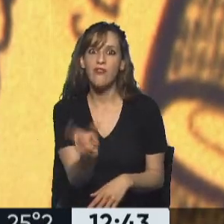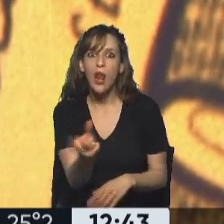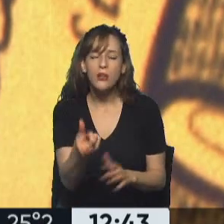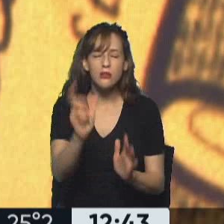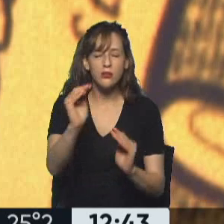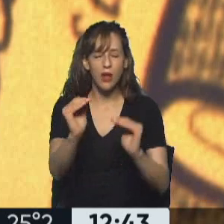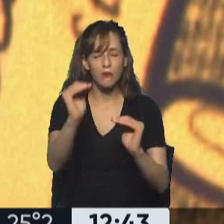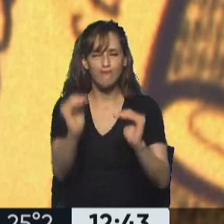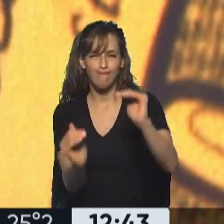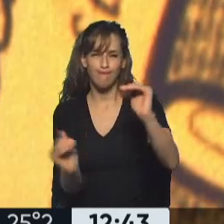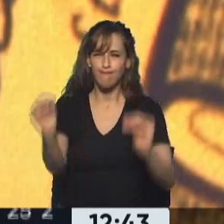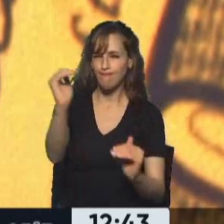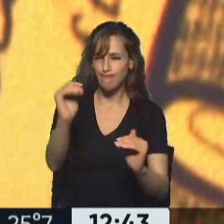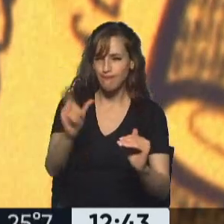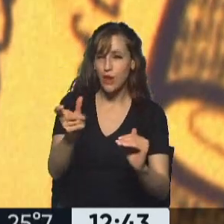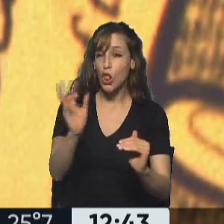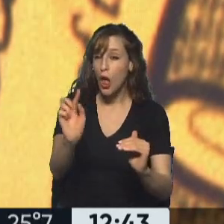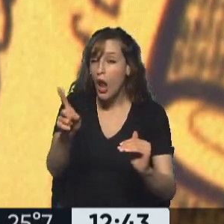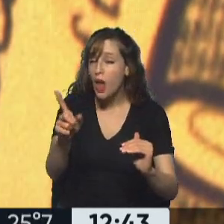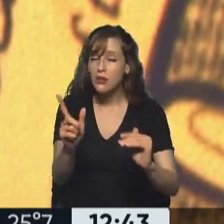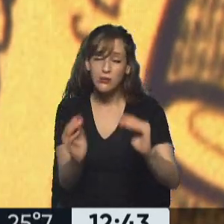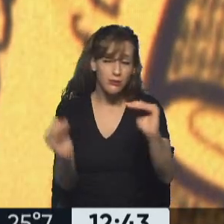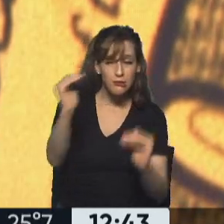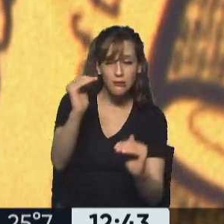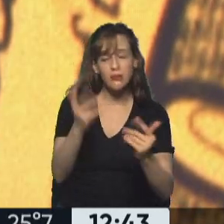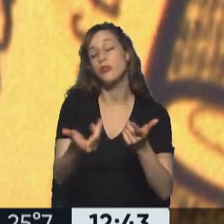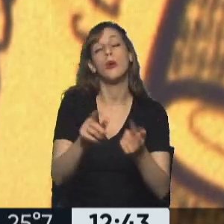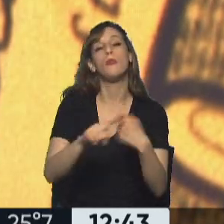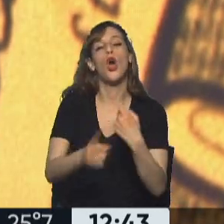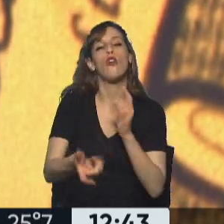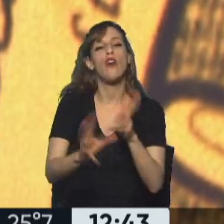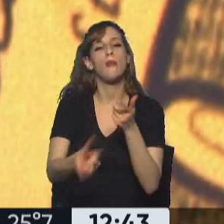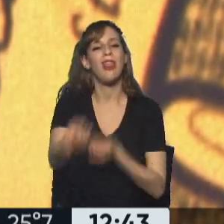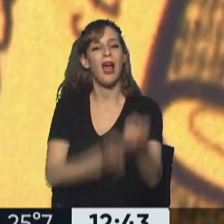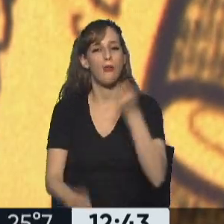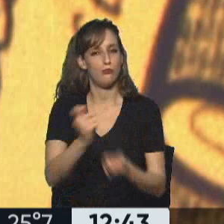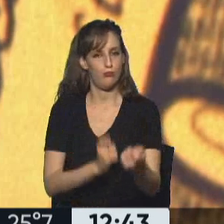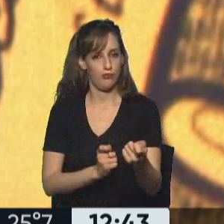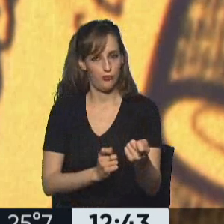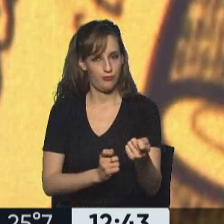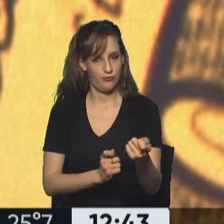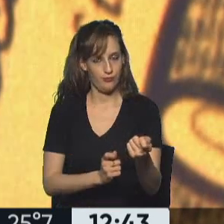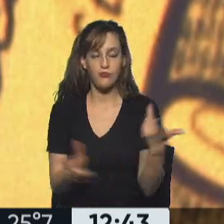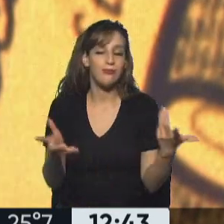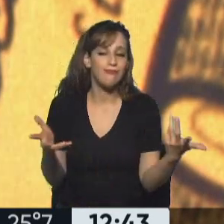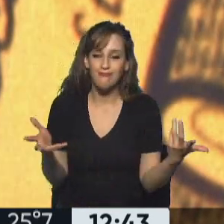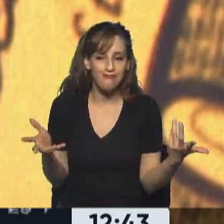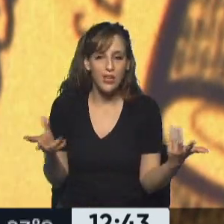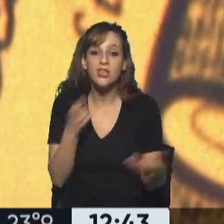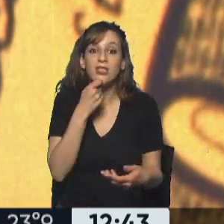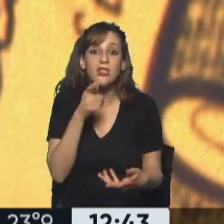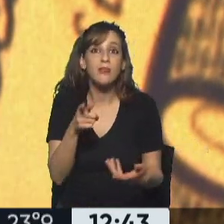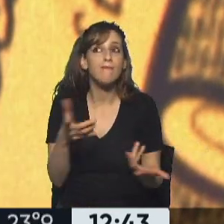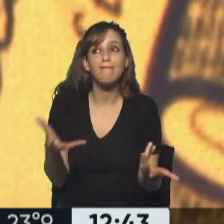es el resultado una decisión de política económica de administrar el tipo de cambio no hay posibilidad de no tener brecha si vos no administrar